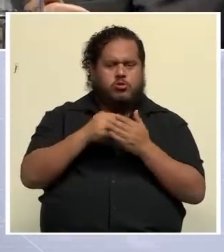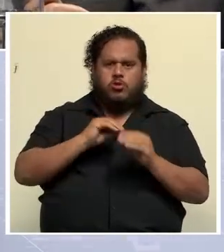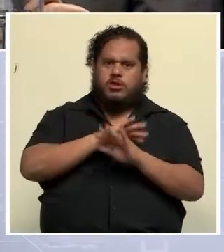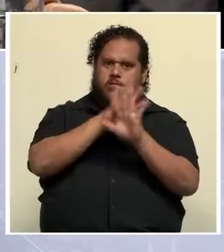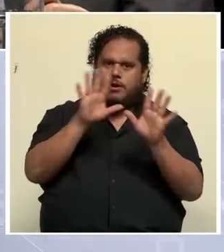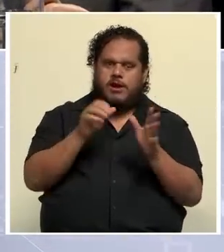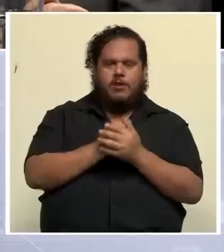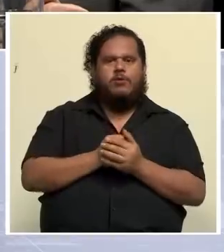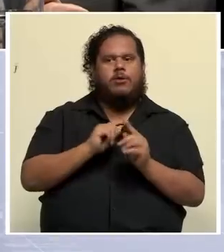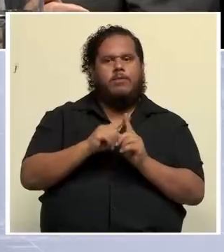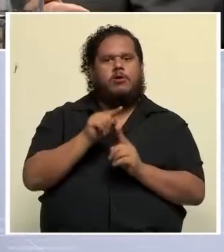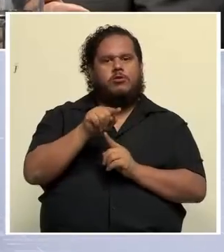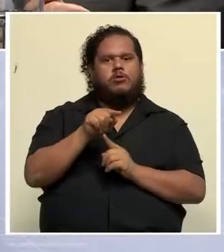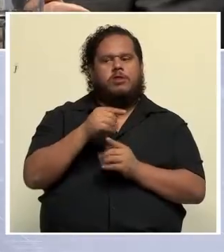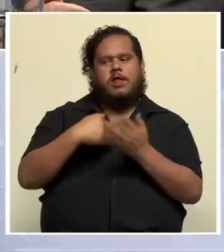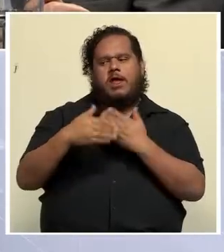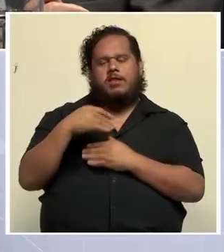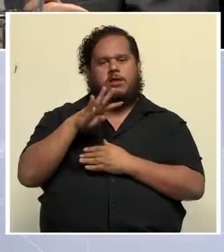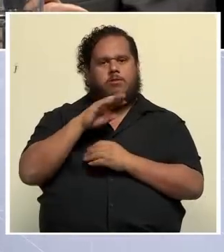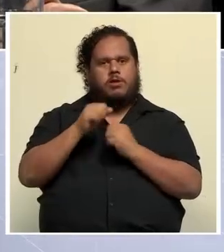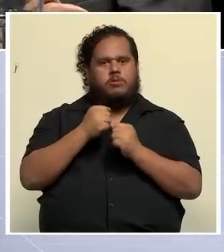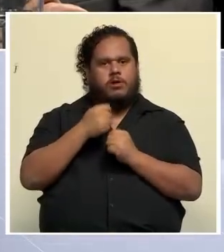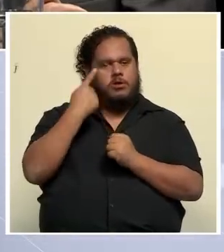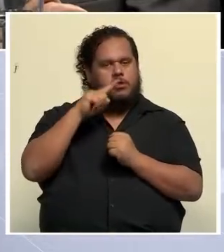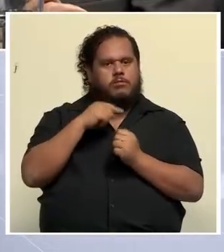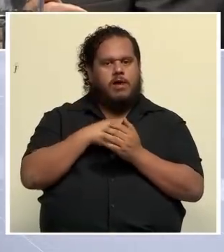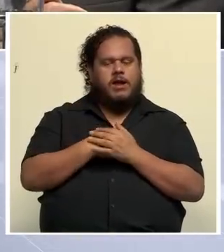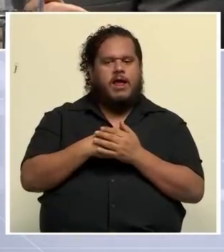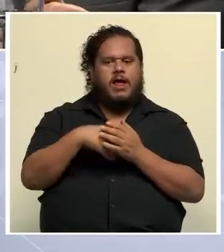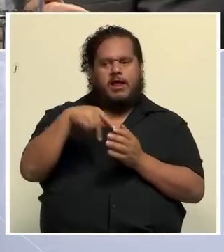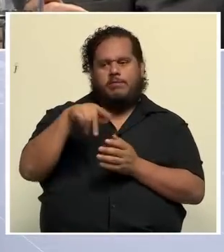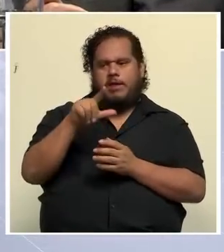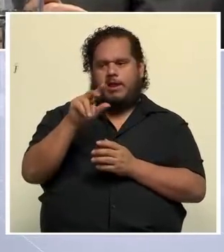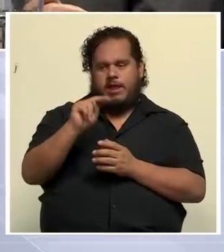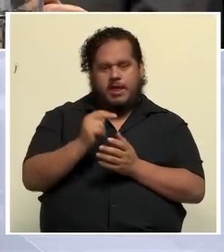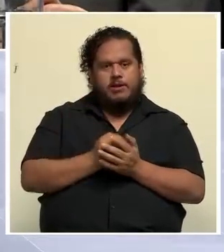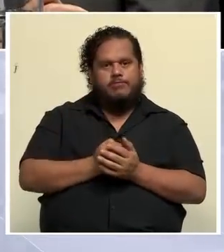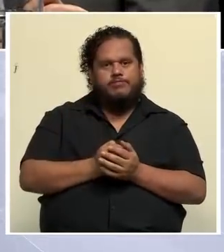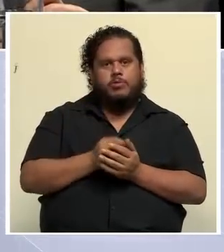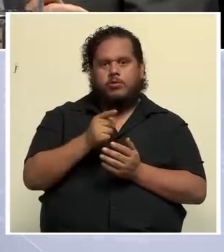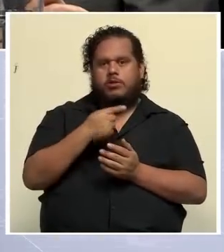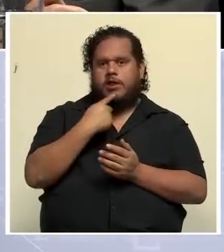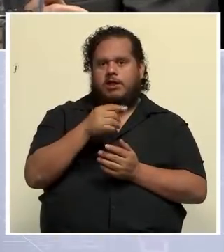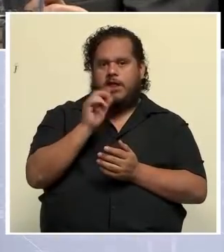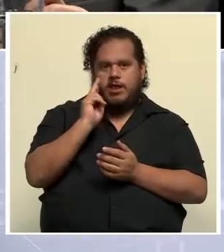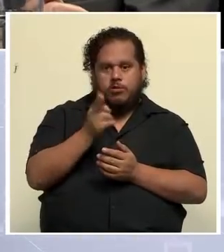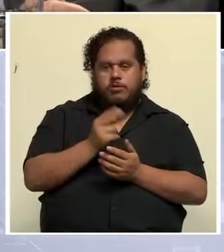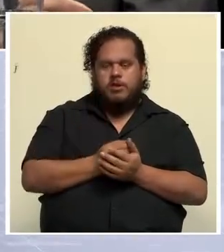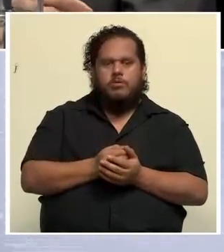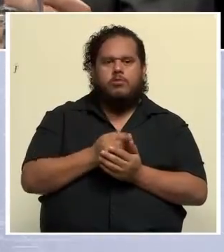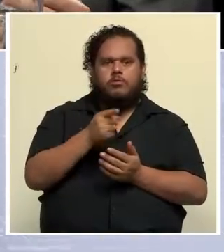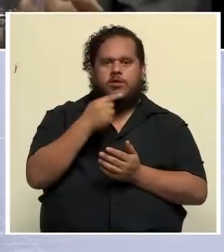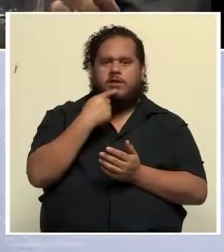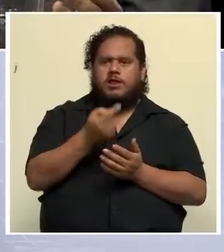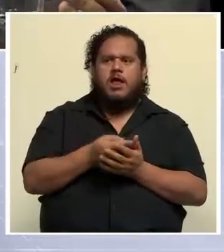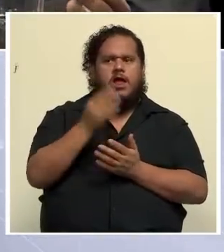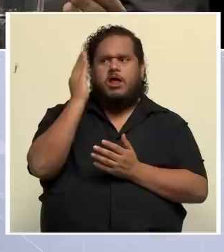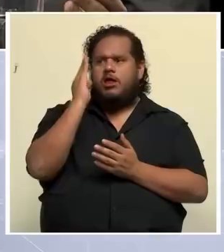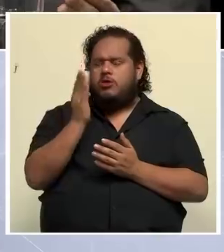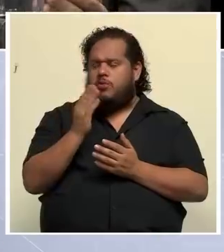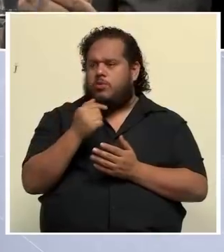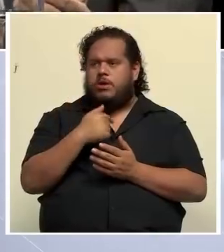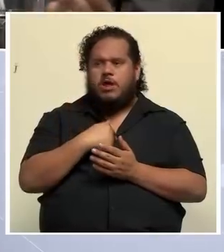que usted hace 4 años, para la convención del Partido de Liberación Nacional, decía esto mismo también. Decía, bueno, nunca